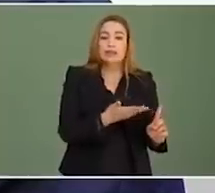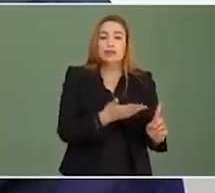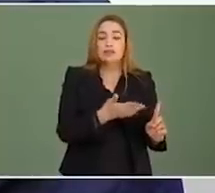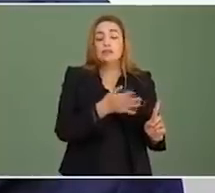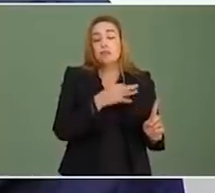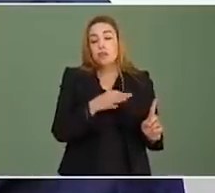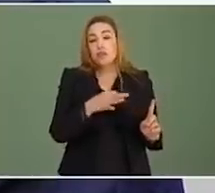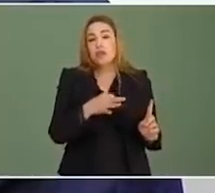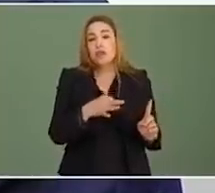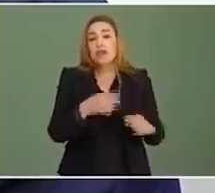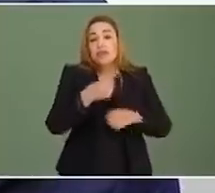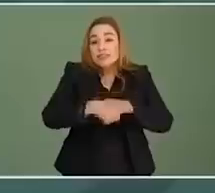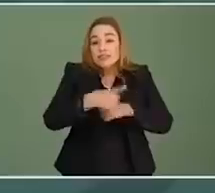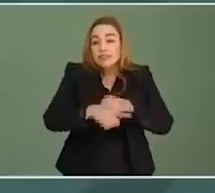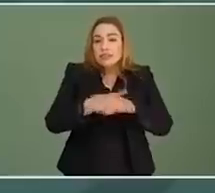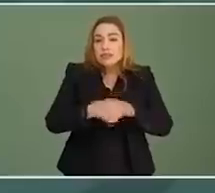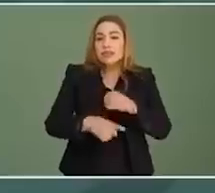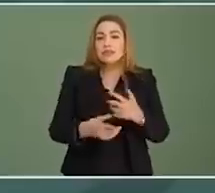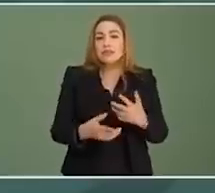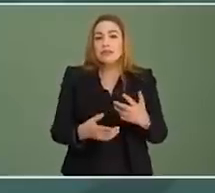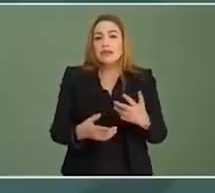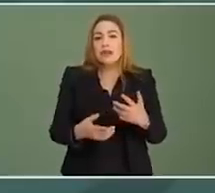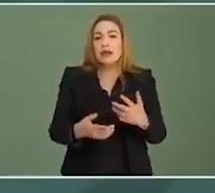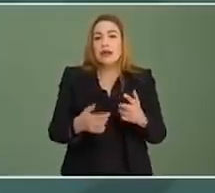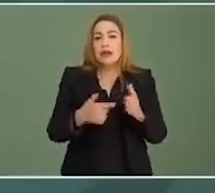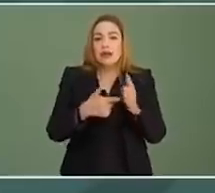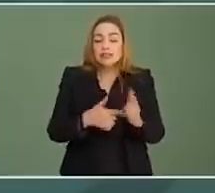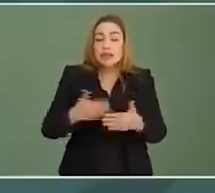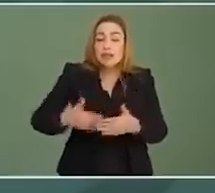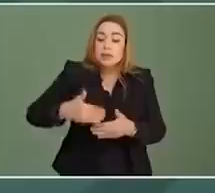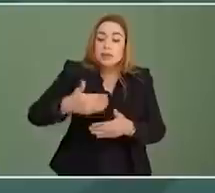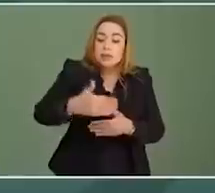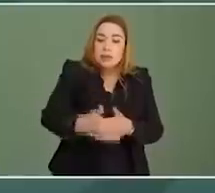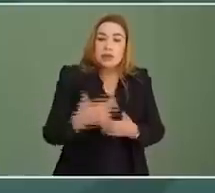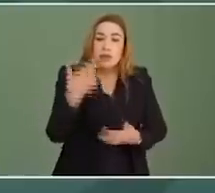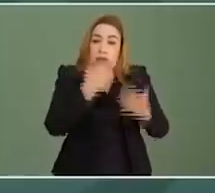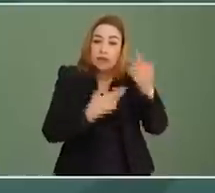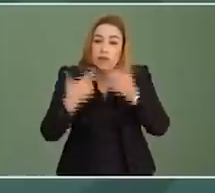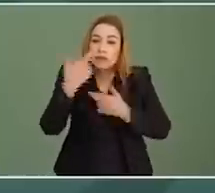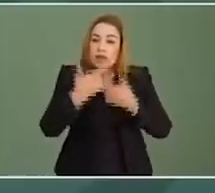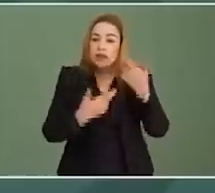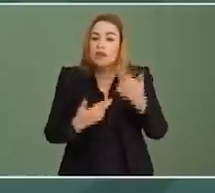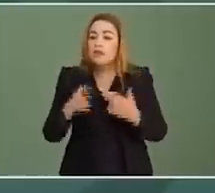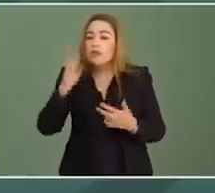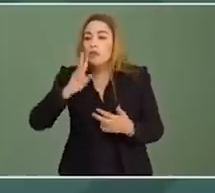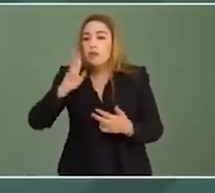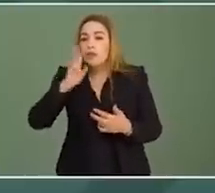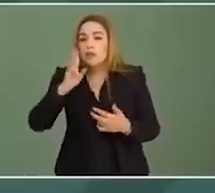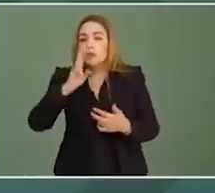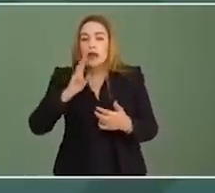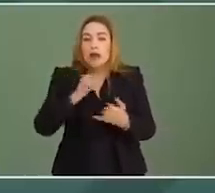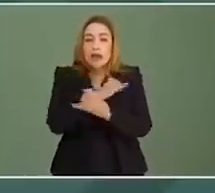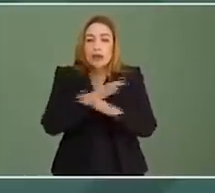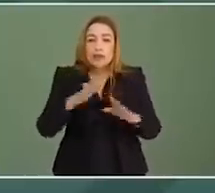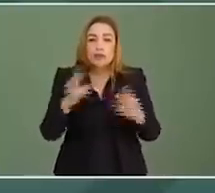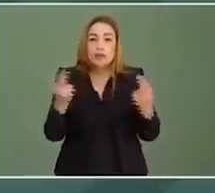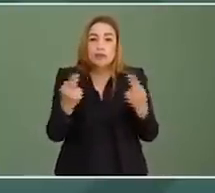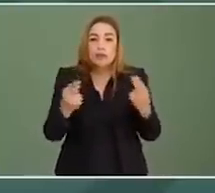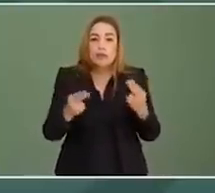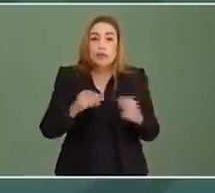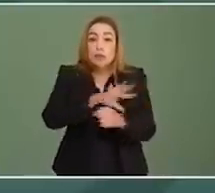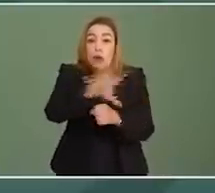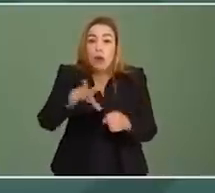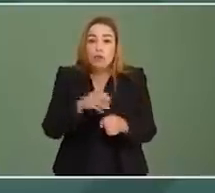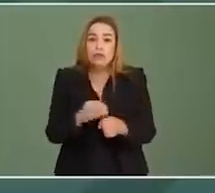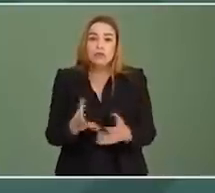entonces tenemos que entender y todos los elementos y hoy decidimos acerca de la